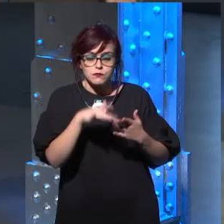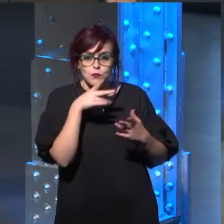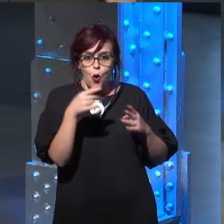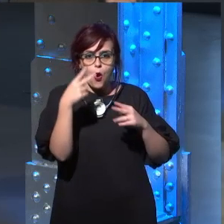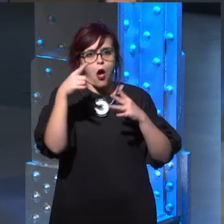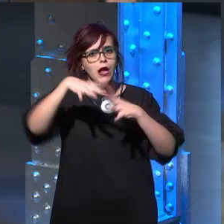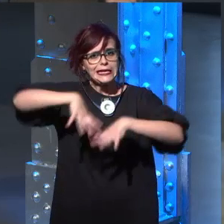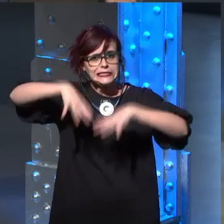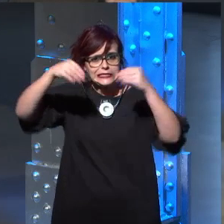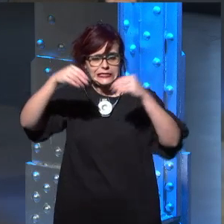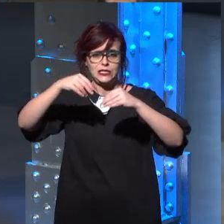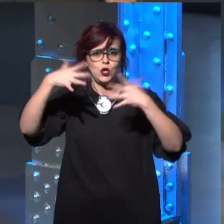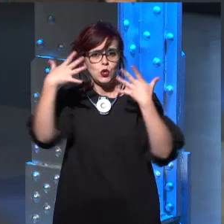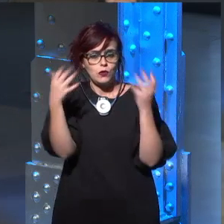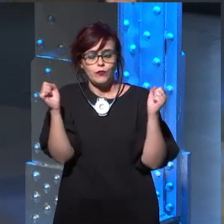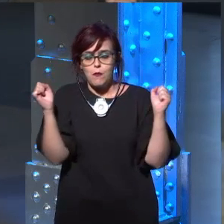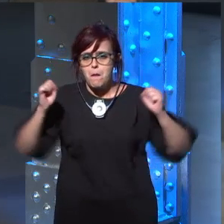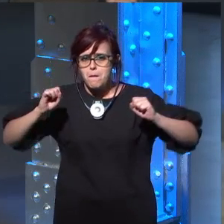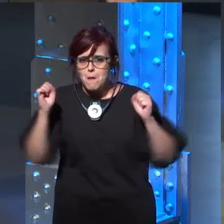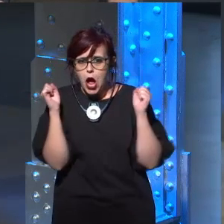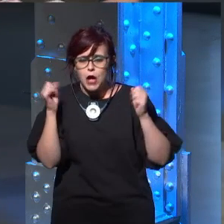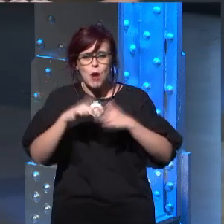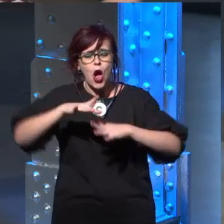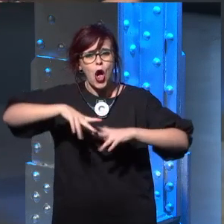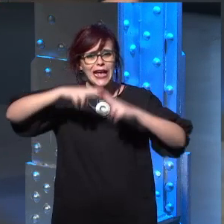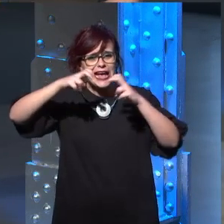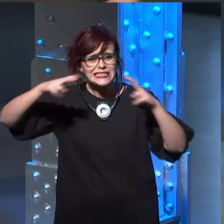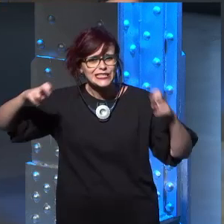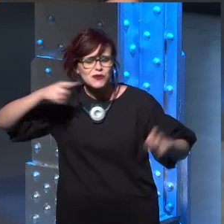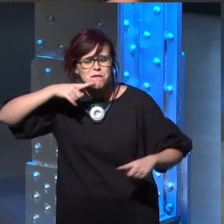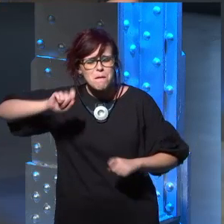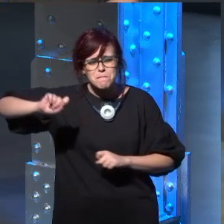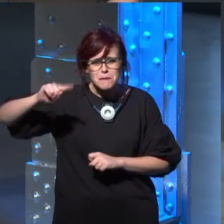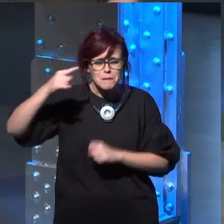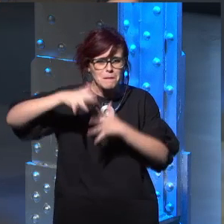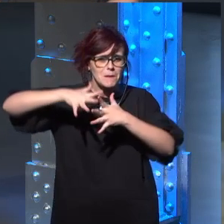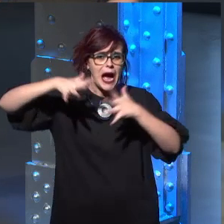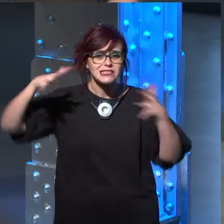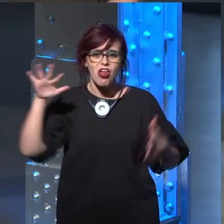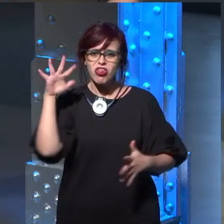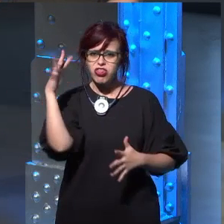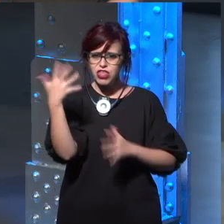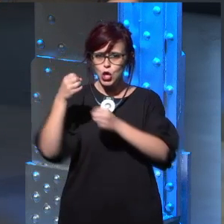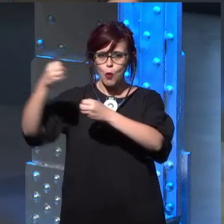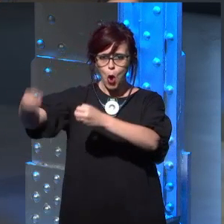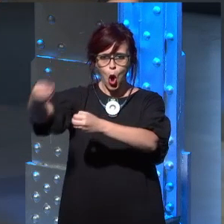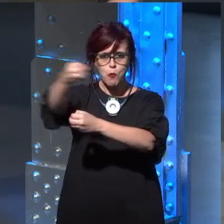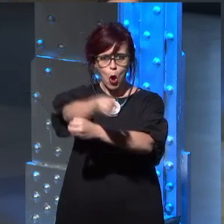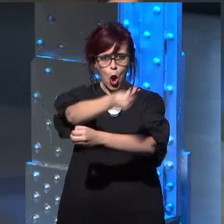fortaleza. Harren Hall era el castillo más grande jamás erigido en Poniente. Tenía cinco torres colosales,